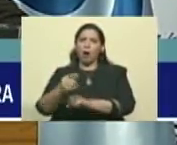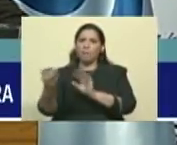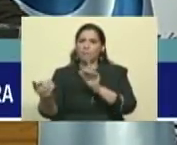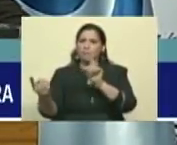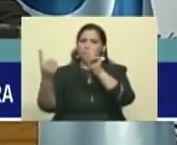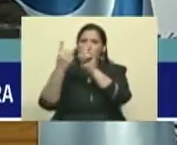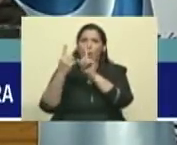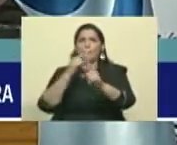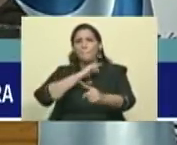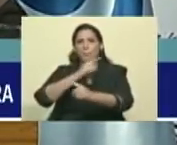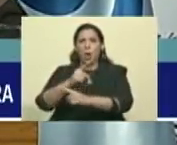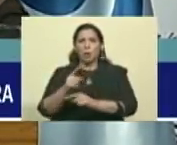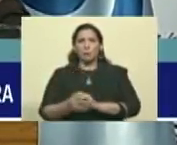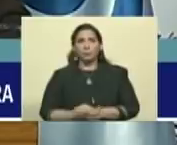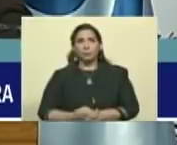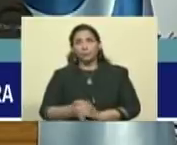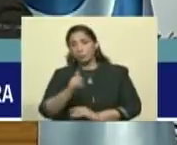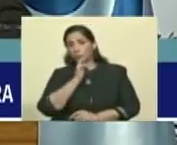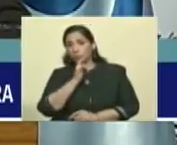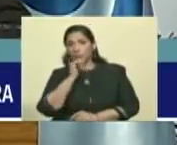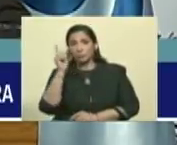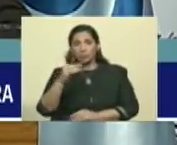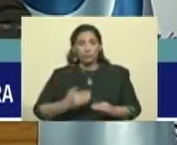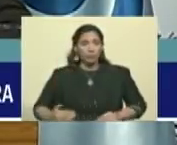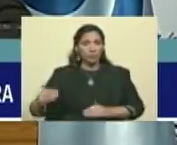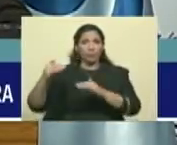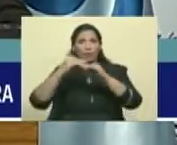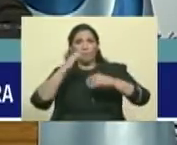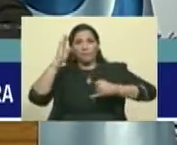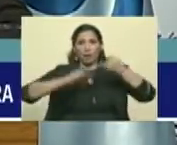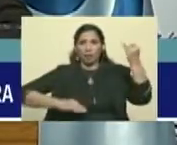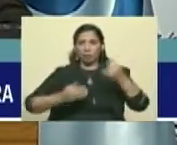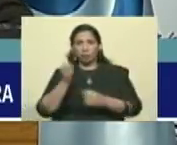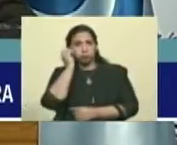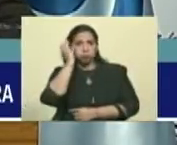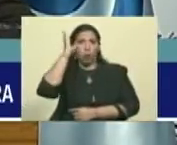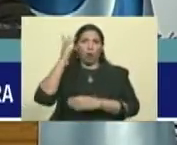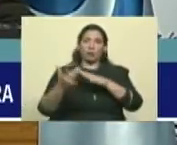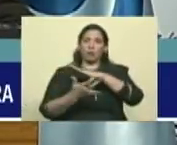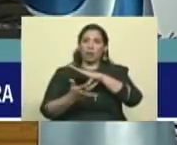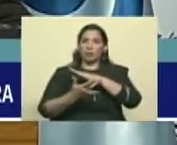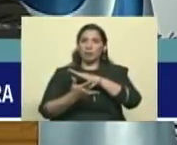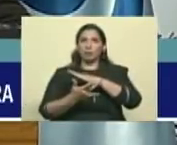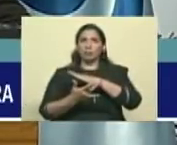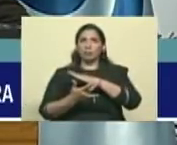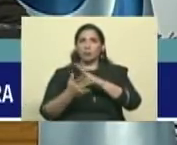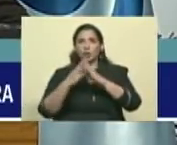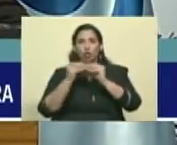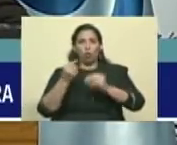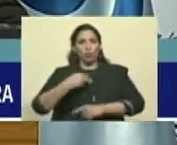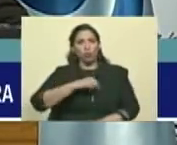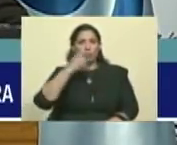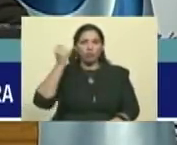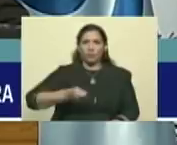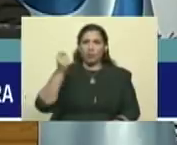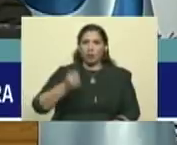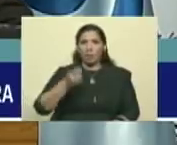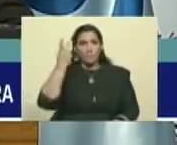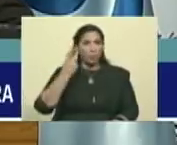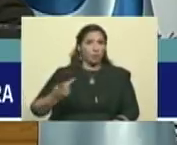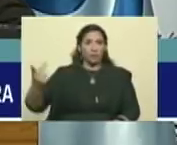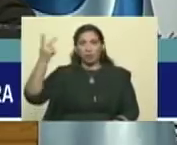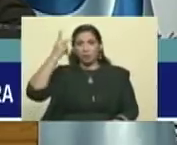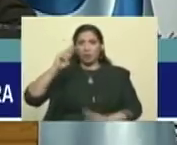Informamos igualmente que con la finalidad de fortalecer las capacidades técnicas de todos nuestros fiscales y profesionales en materia de